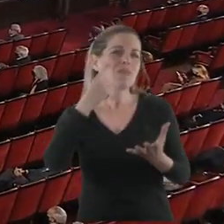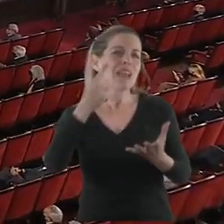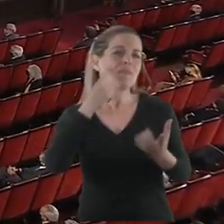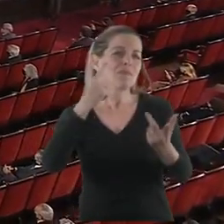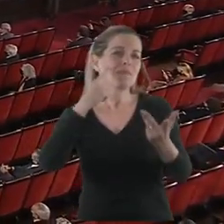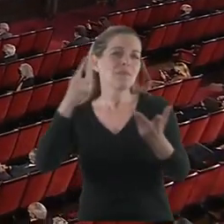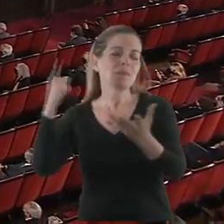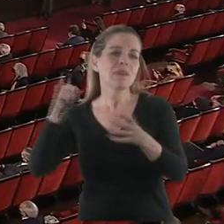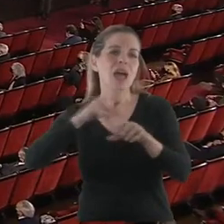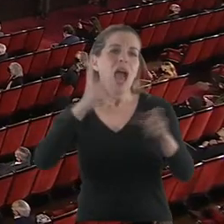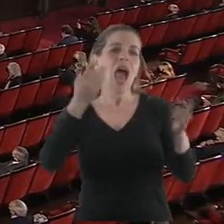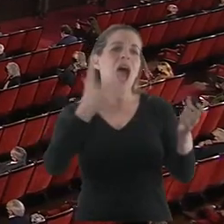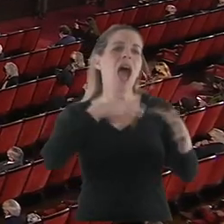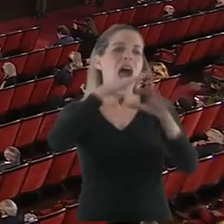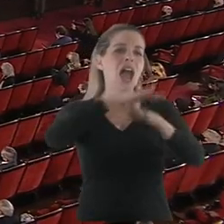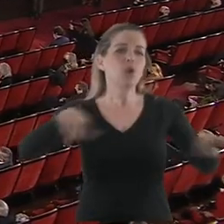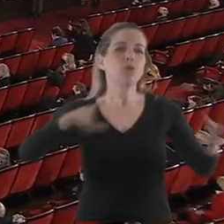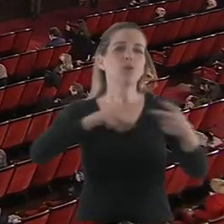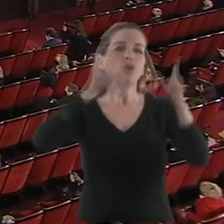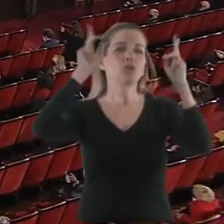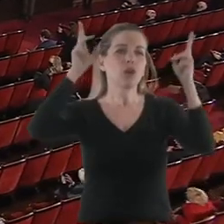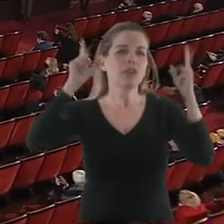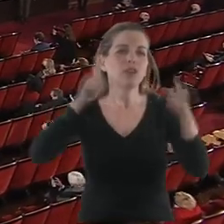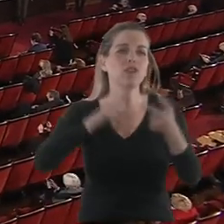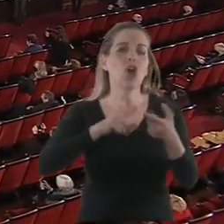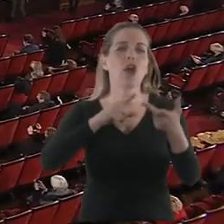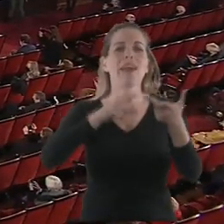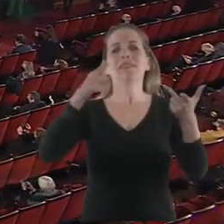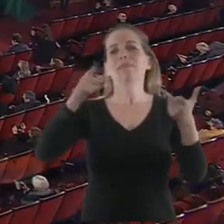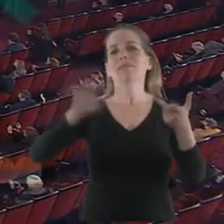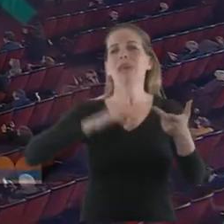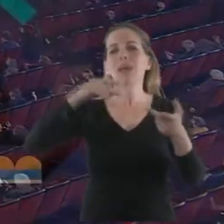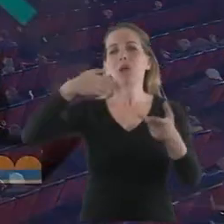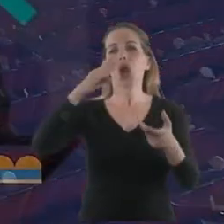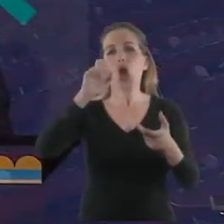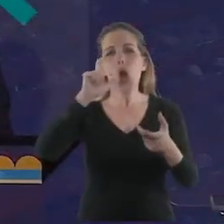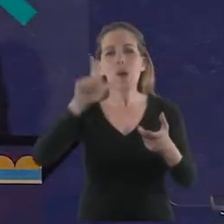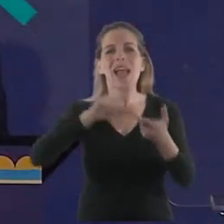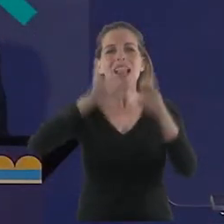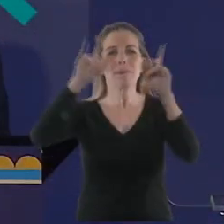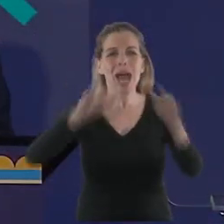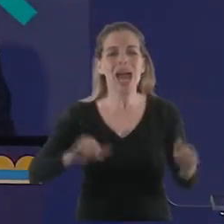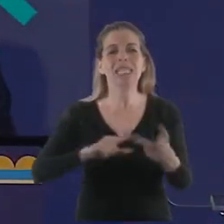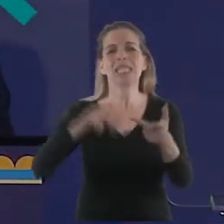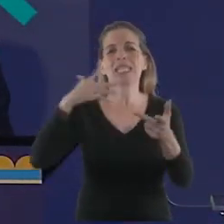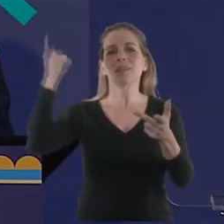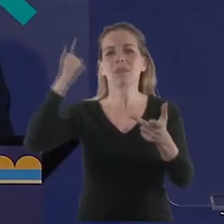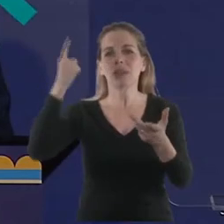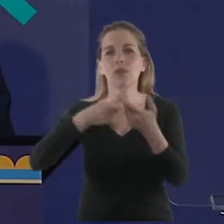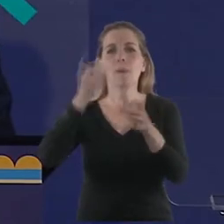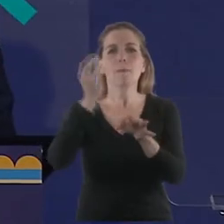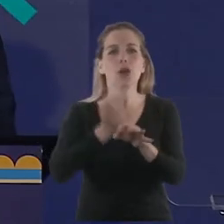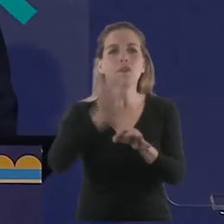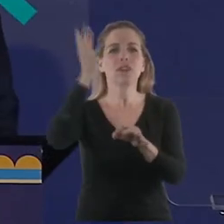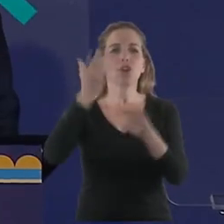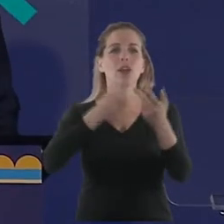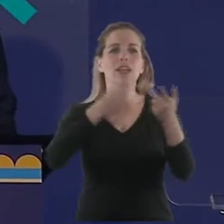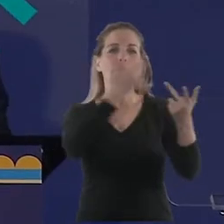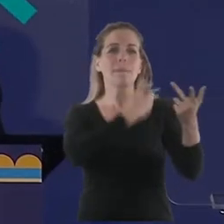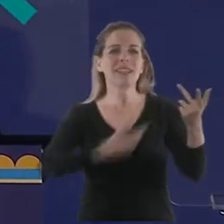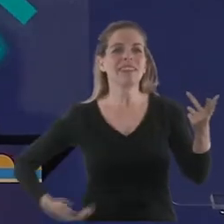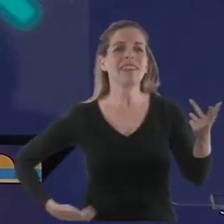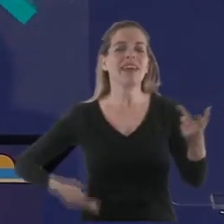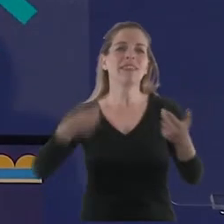alumnas, profesores, premio Nobel, dirigentes, profesionales, presidentes,